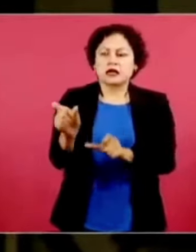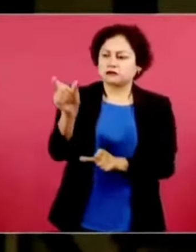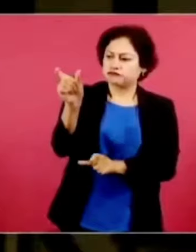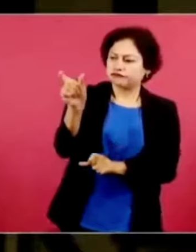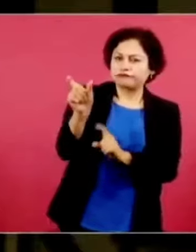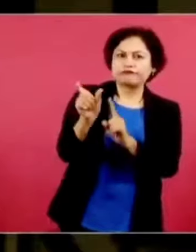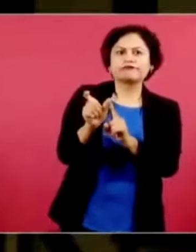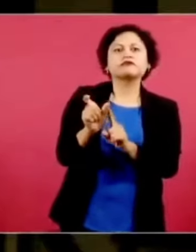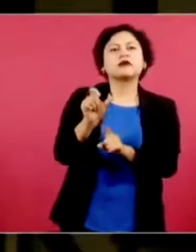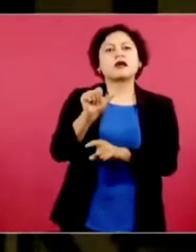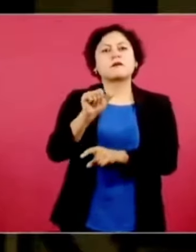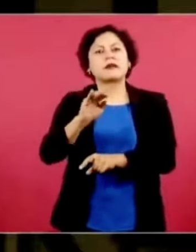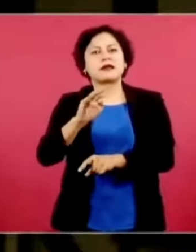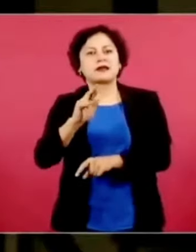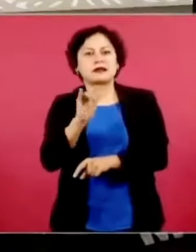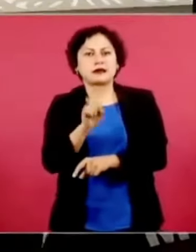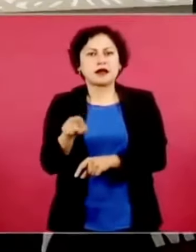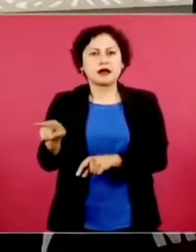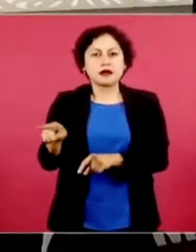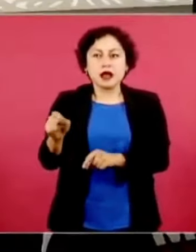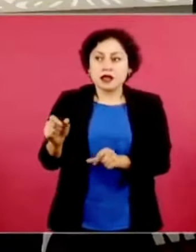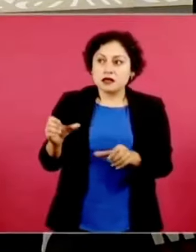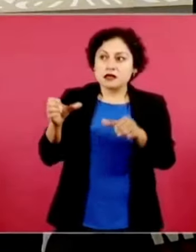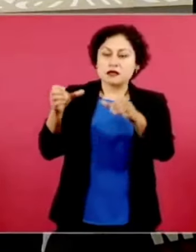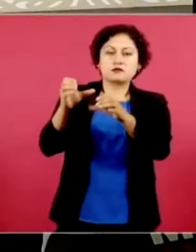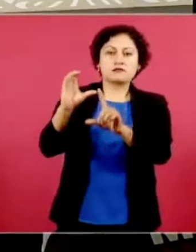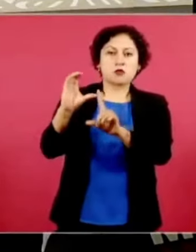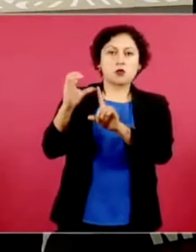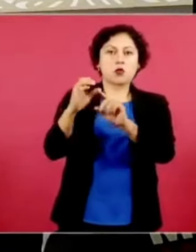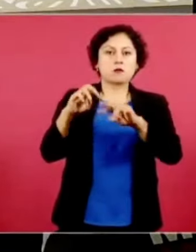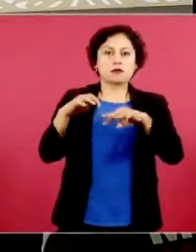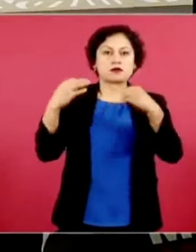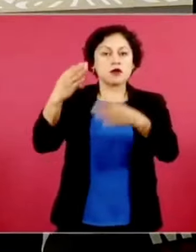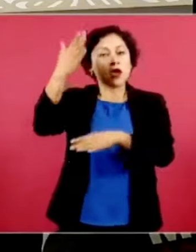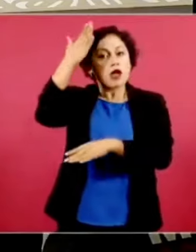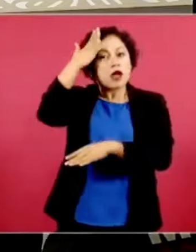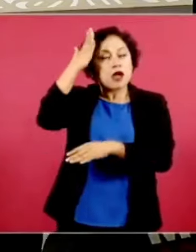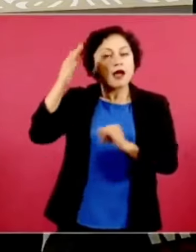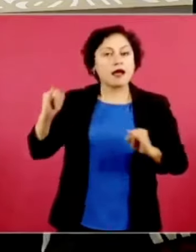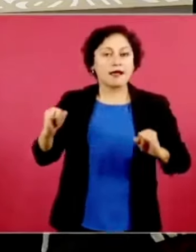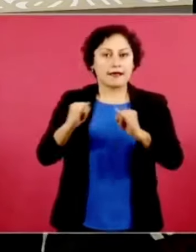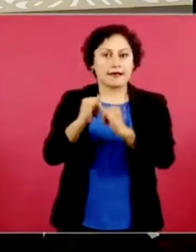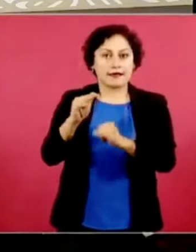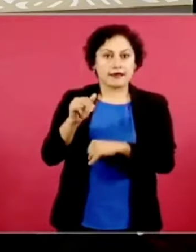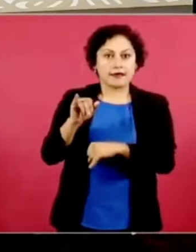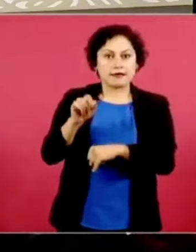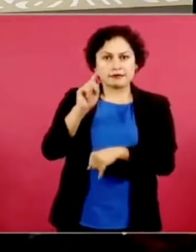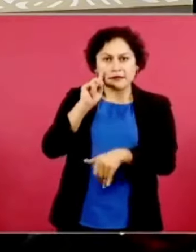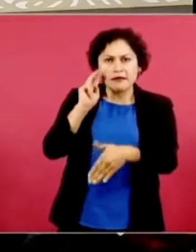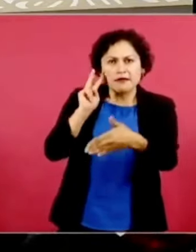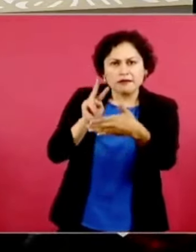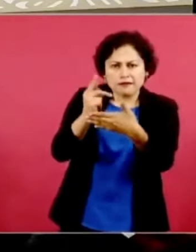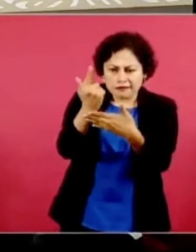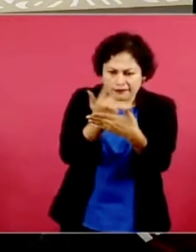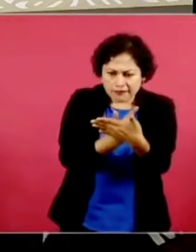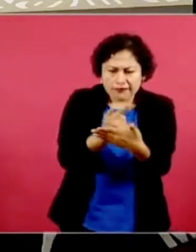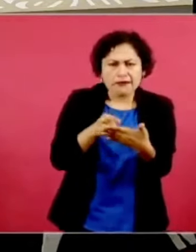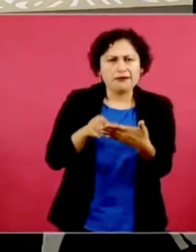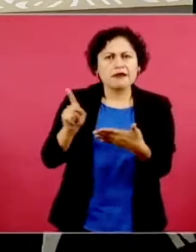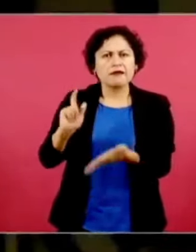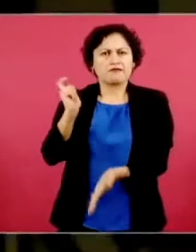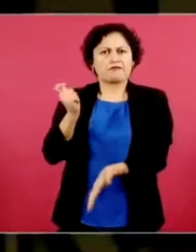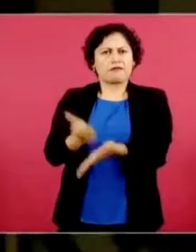que son las cabezas del INAI. Donde pues pagan hasta bares, ¿no?, con estas